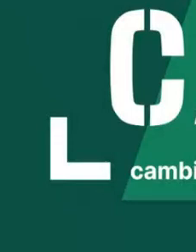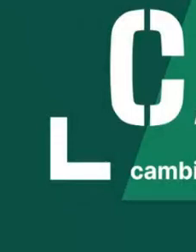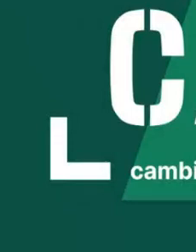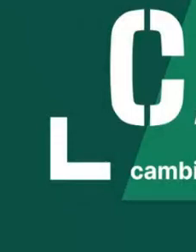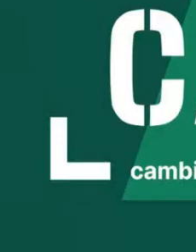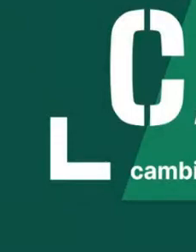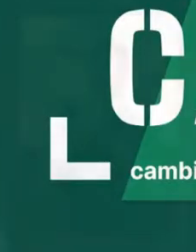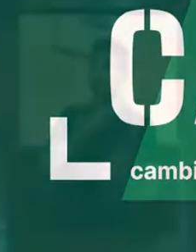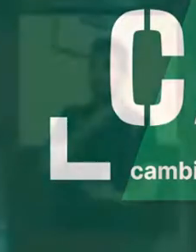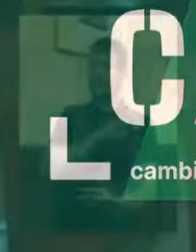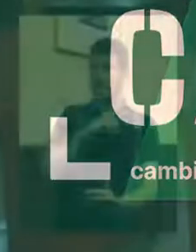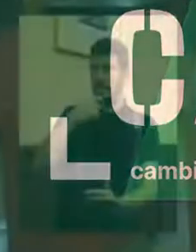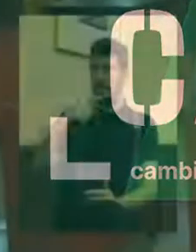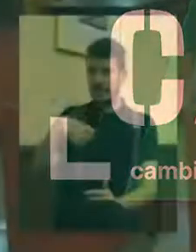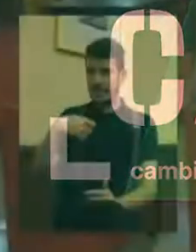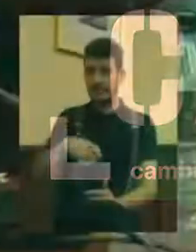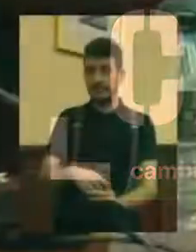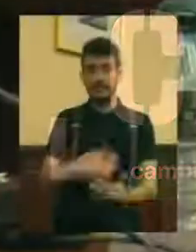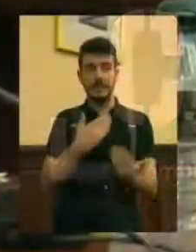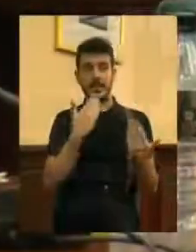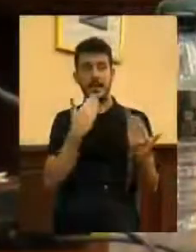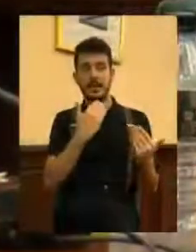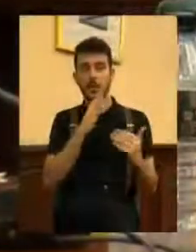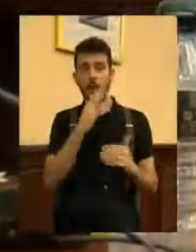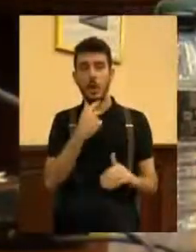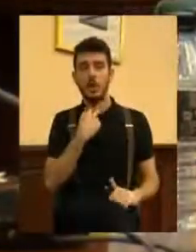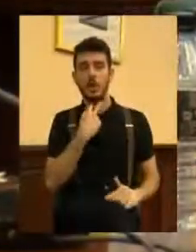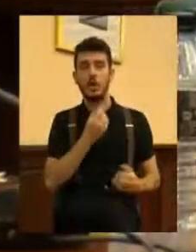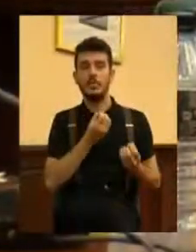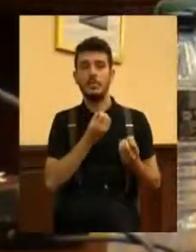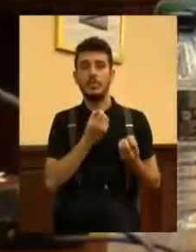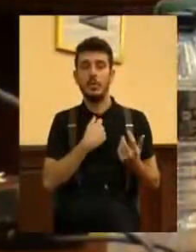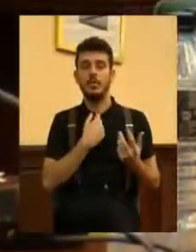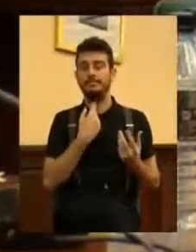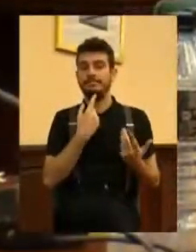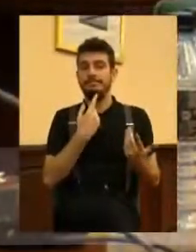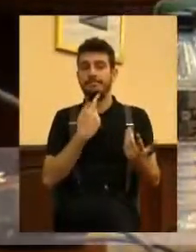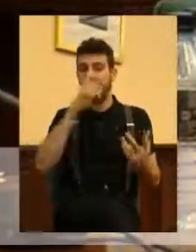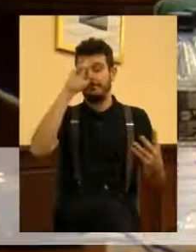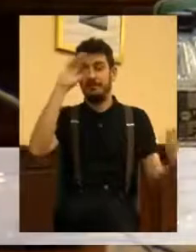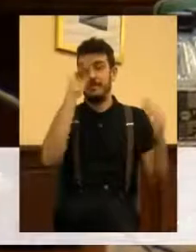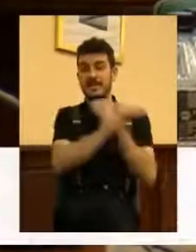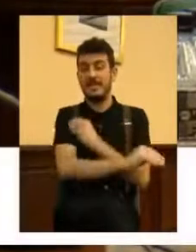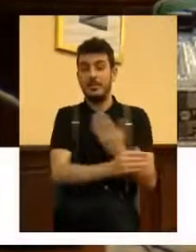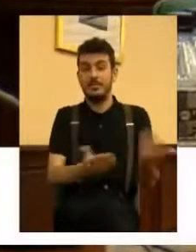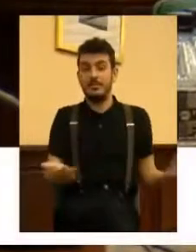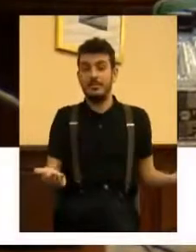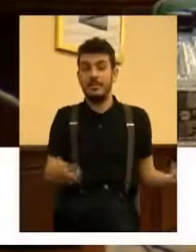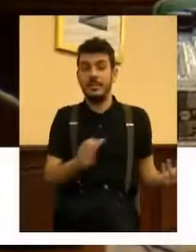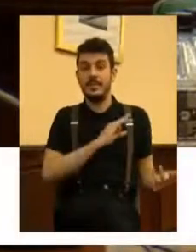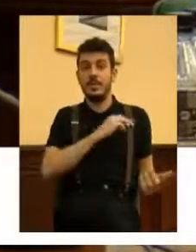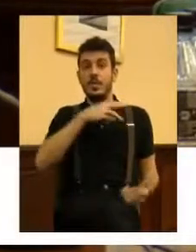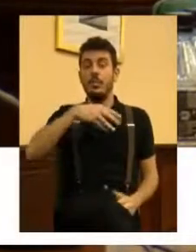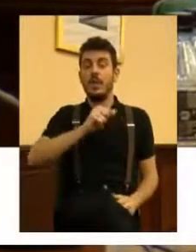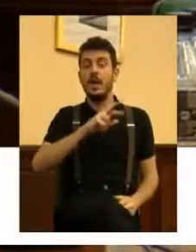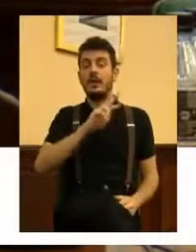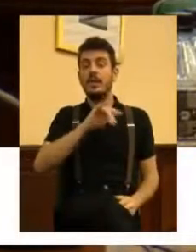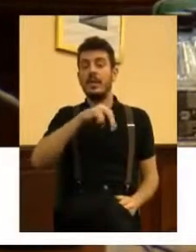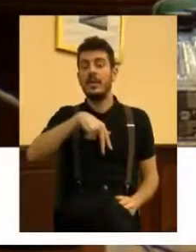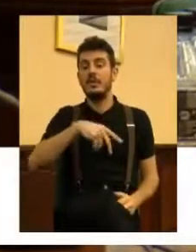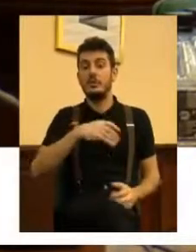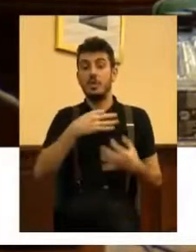Bueno, pues, agradeciendo el tono, mire, discrepo de usted, señor Martín, es normal,